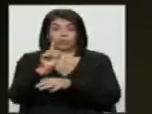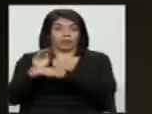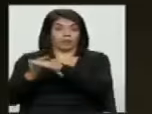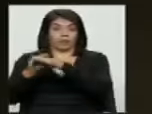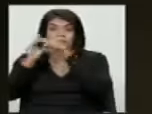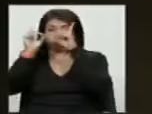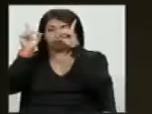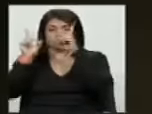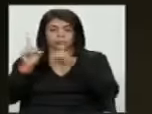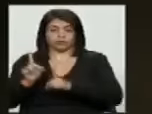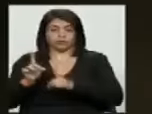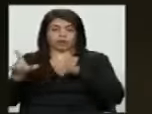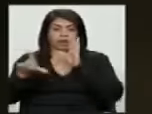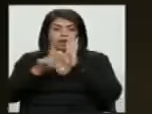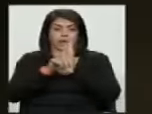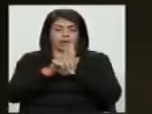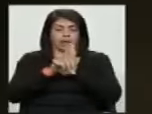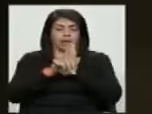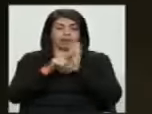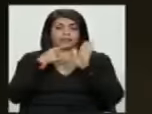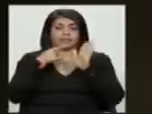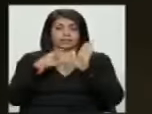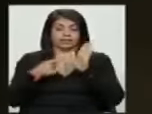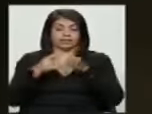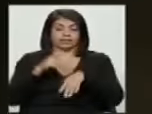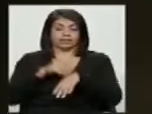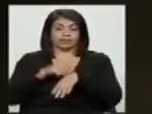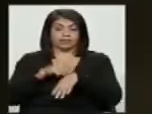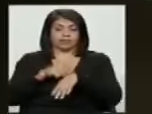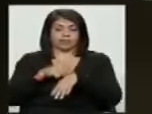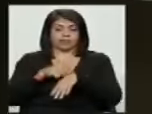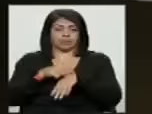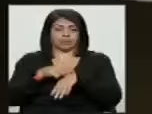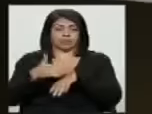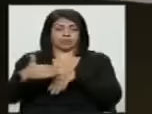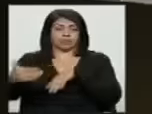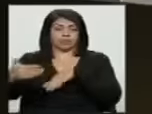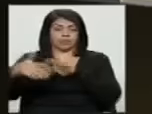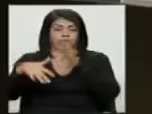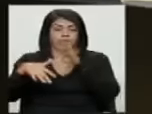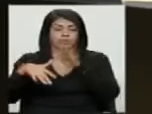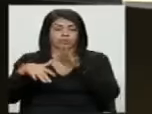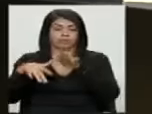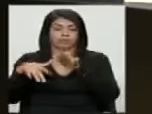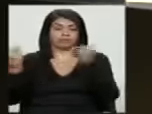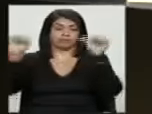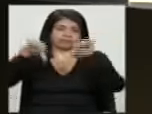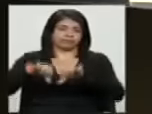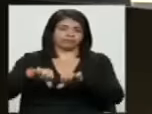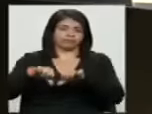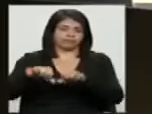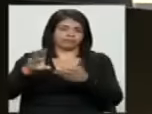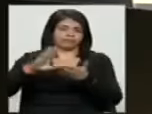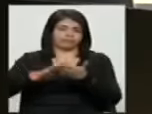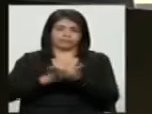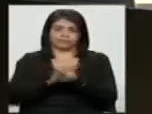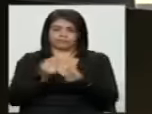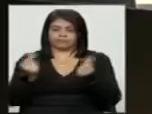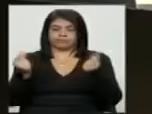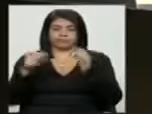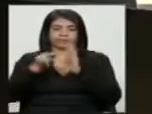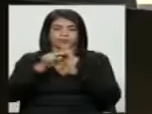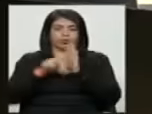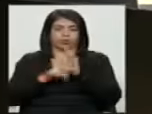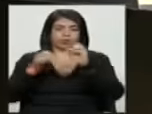decide, la ley establece que la medida decaerá, se suspende la